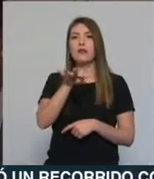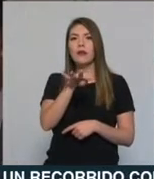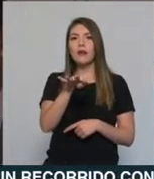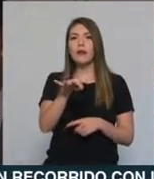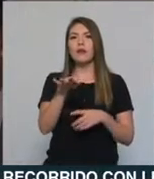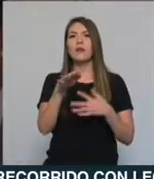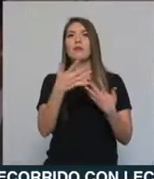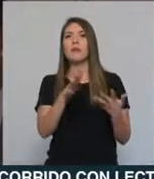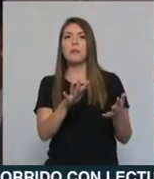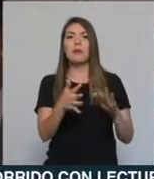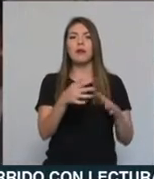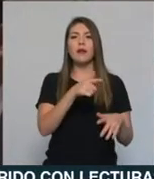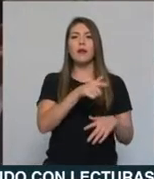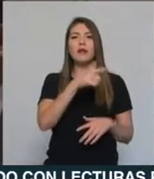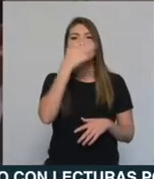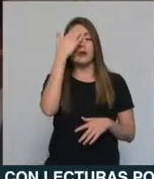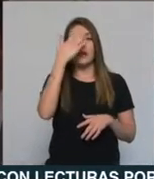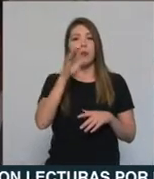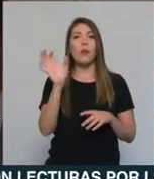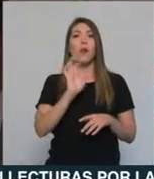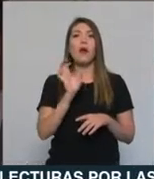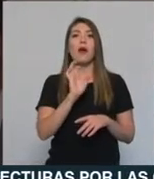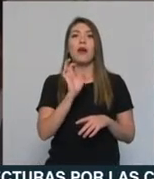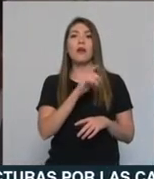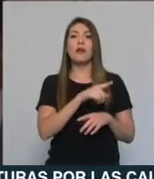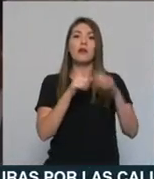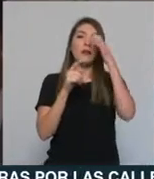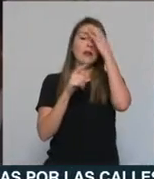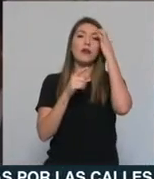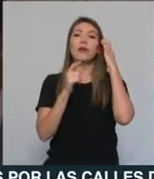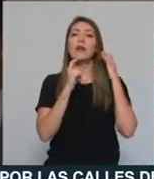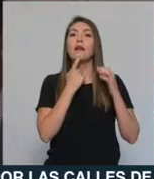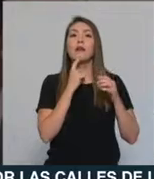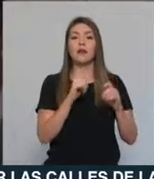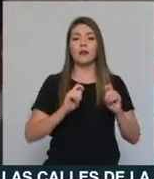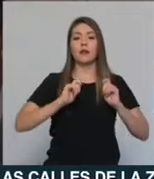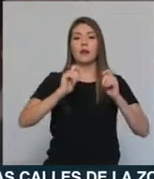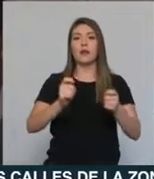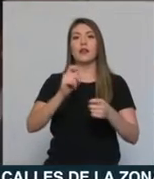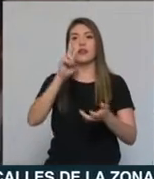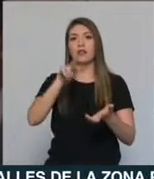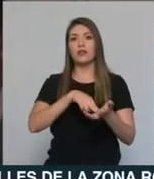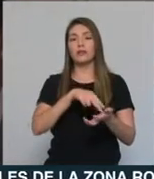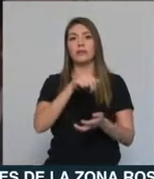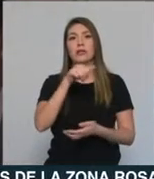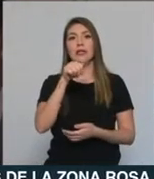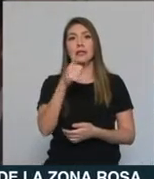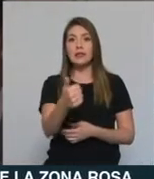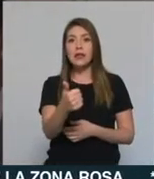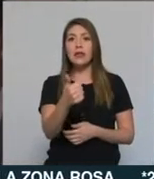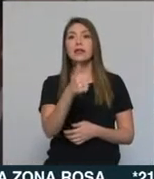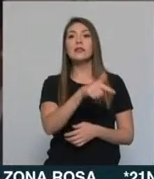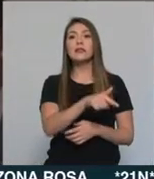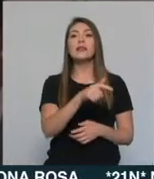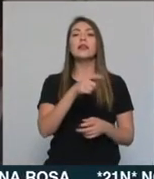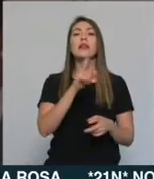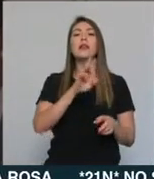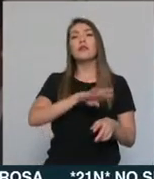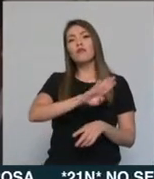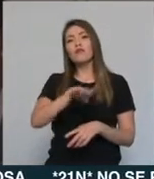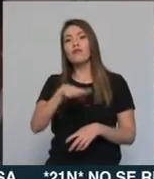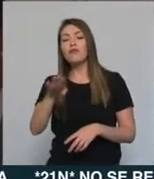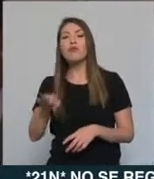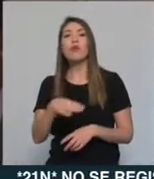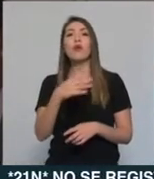una idea, cuando dejó el gobierno Andrés Manuel López Obrador en 2006, la cifra de homicidios era de 0.8